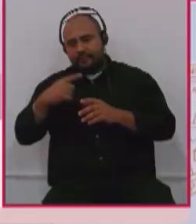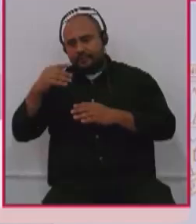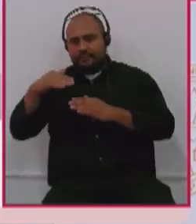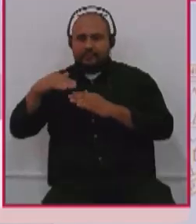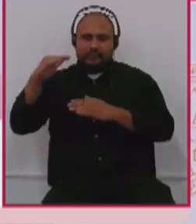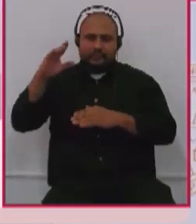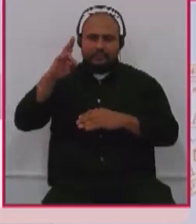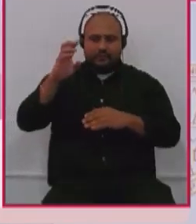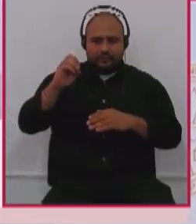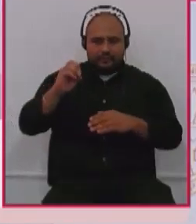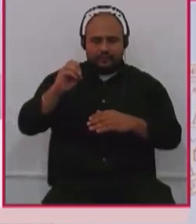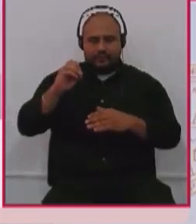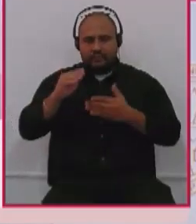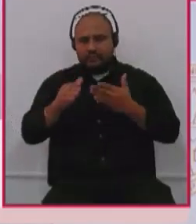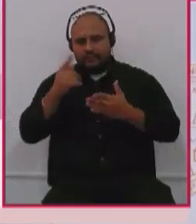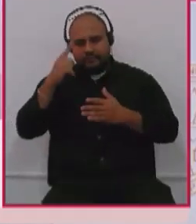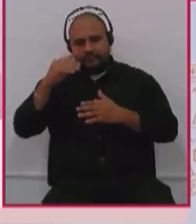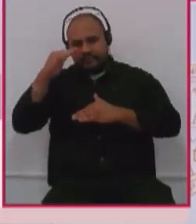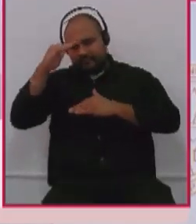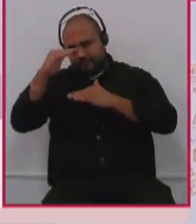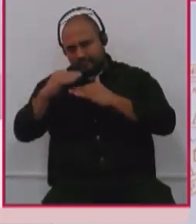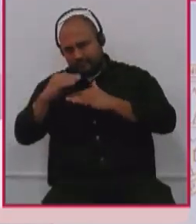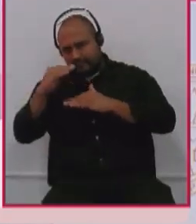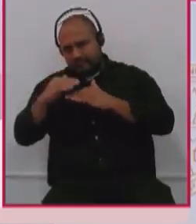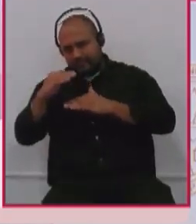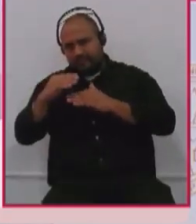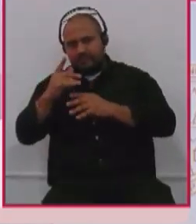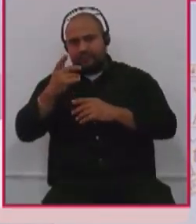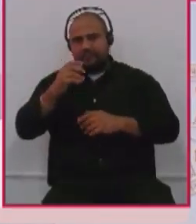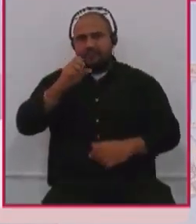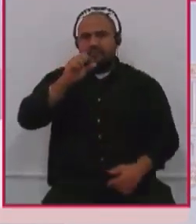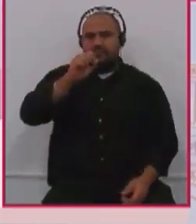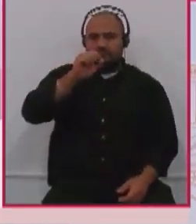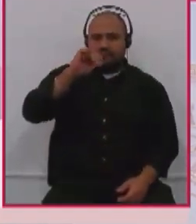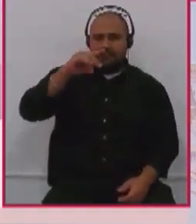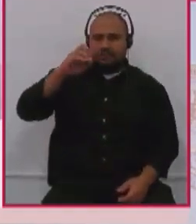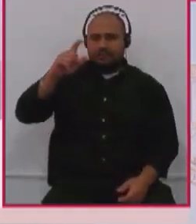sucesivamente para minimizar este tema de sinkholes.